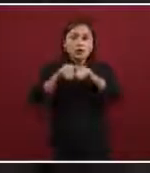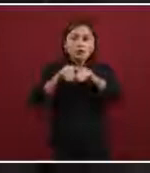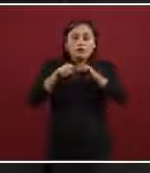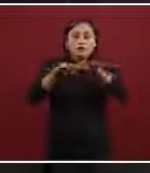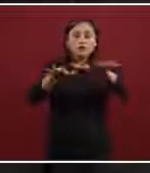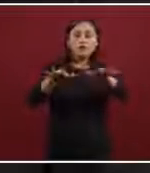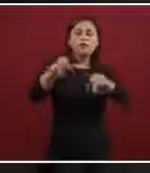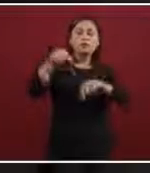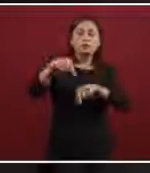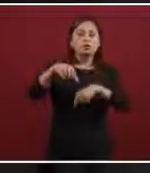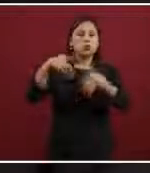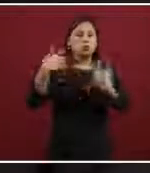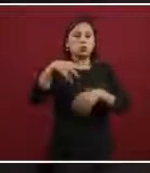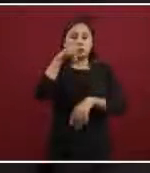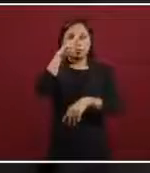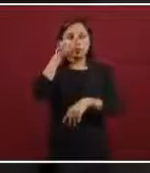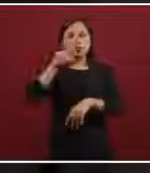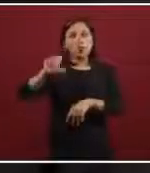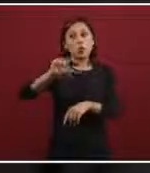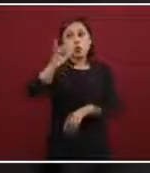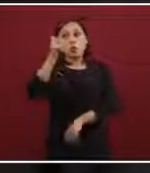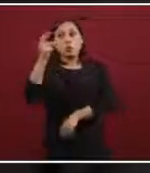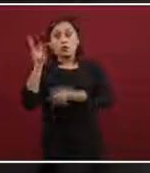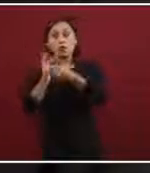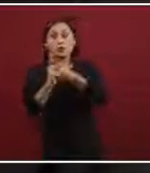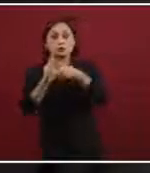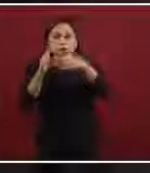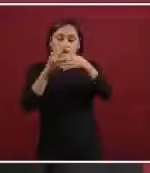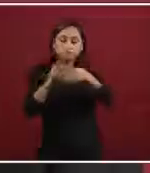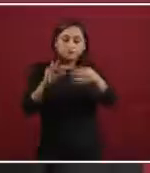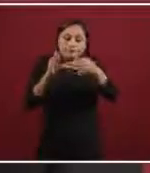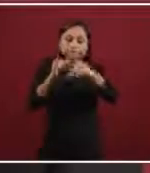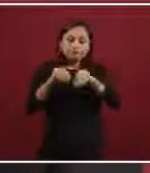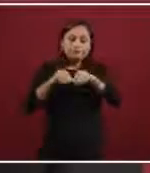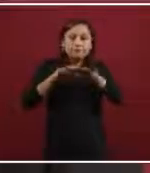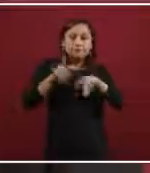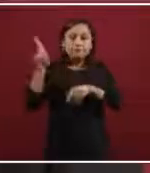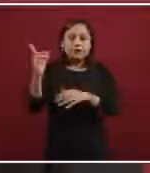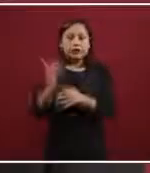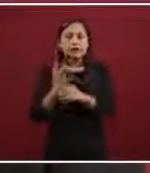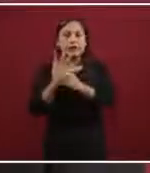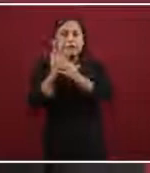una crisis sin tener los antecedentes